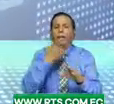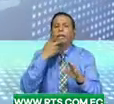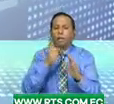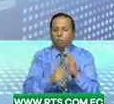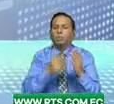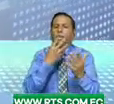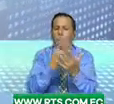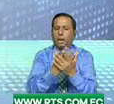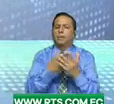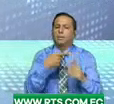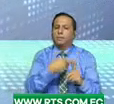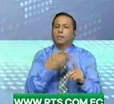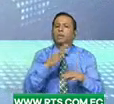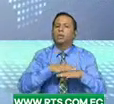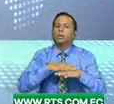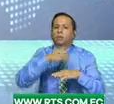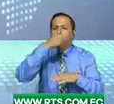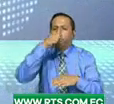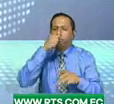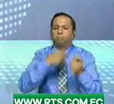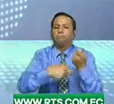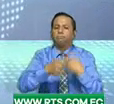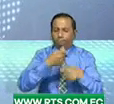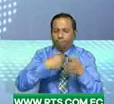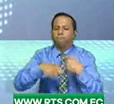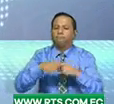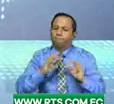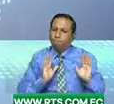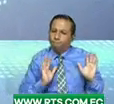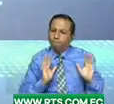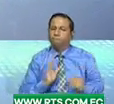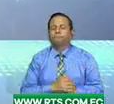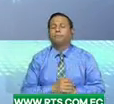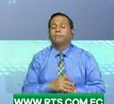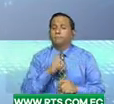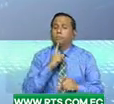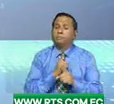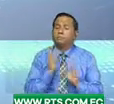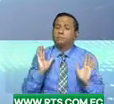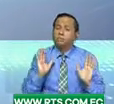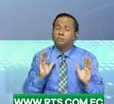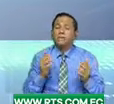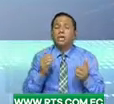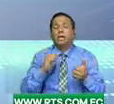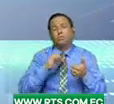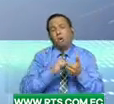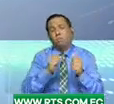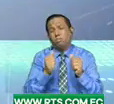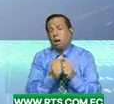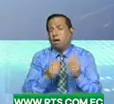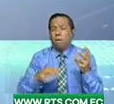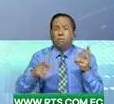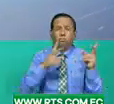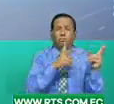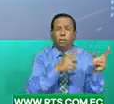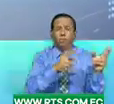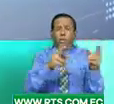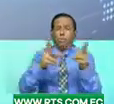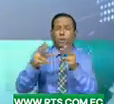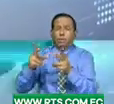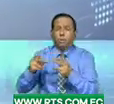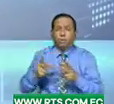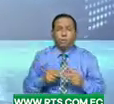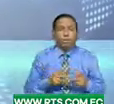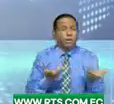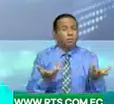antecedentes penales por tráfico de sustancias sujetas a fiscalización. Sabemos que esta es una problemática recurrente, sobre todo